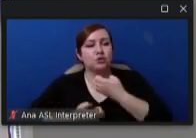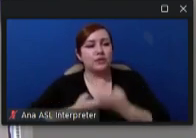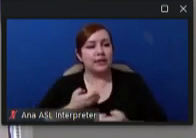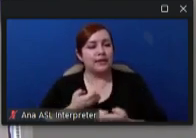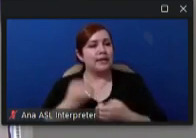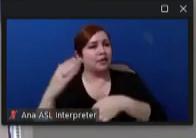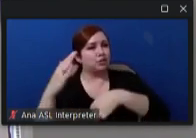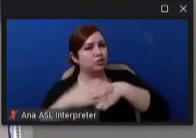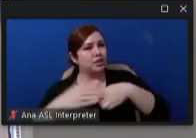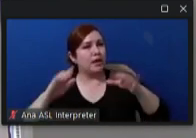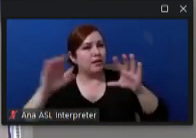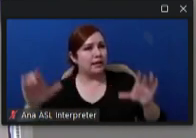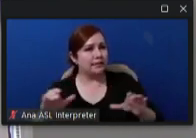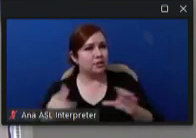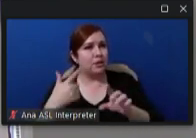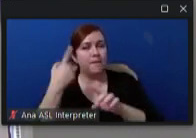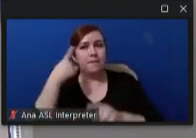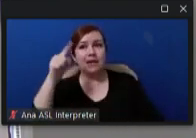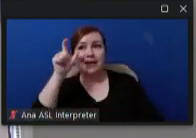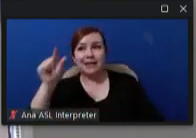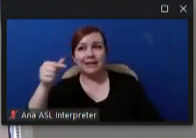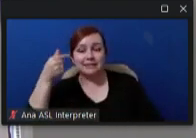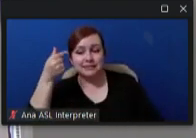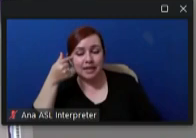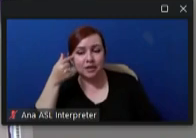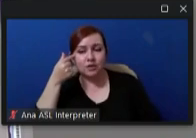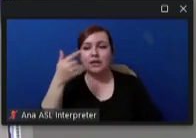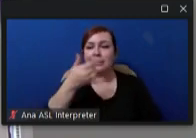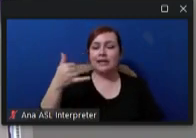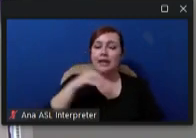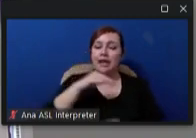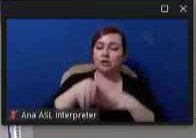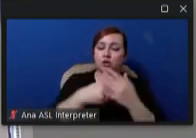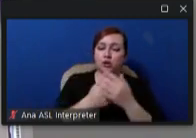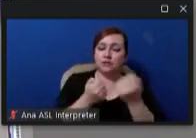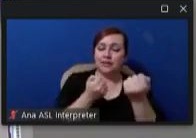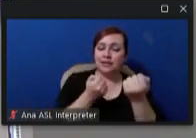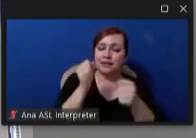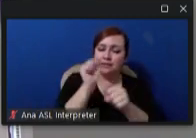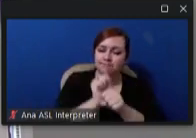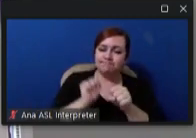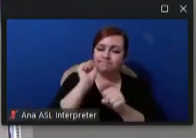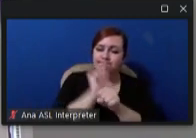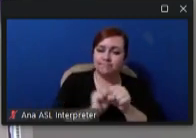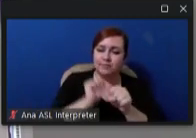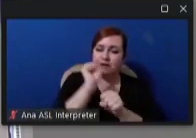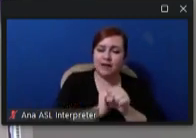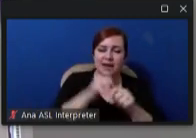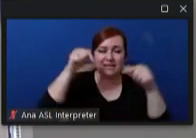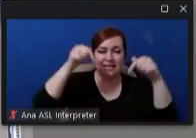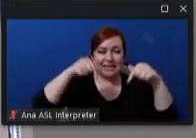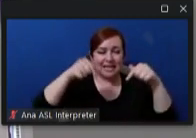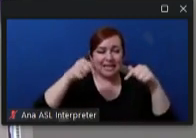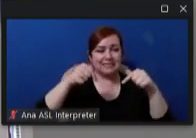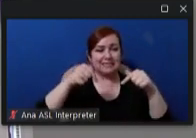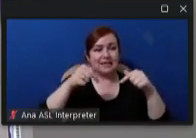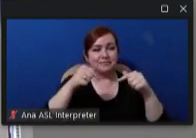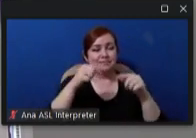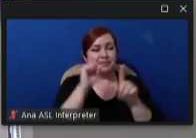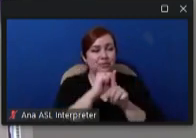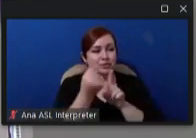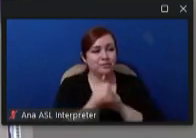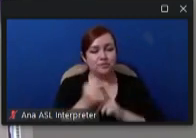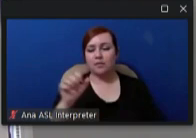Estado y la sociedad para apoyar a quienes trabajan incansablemente en esta causa. La historia de Amelia, una niña